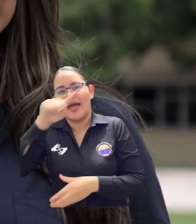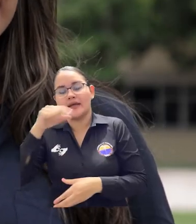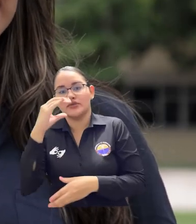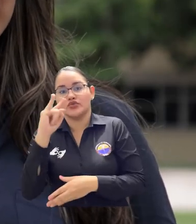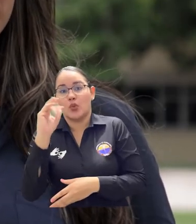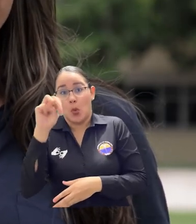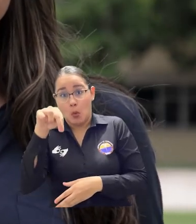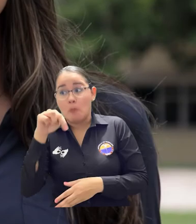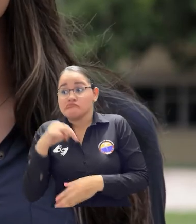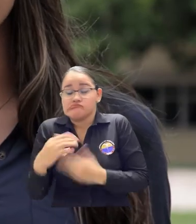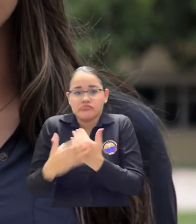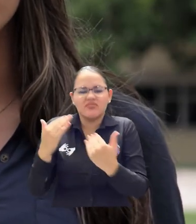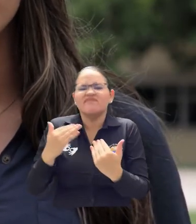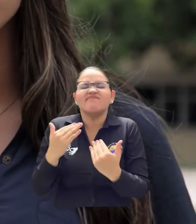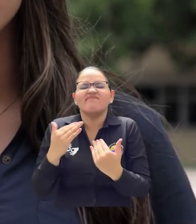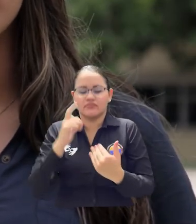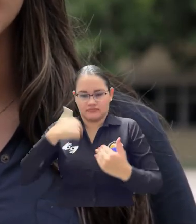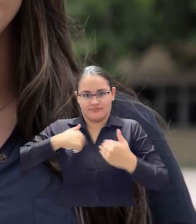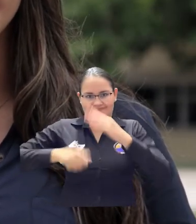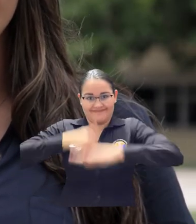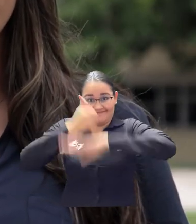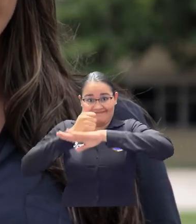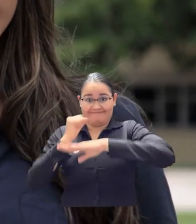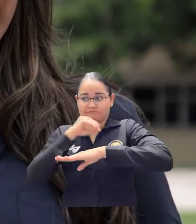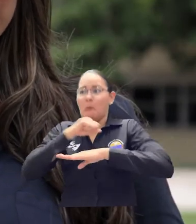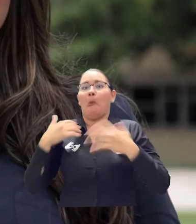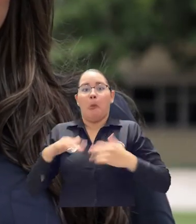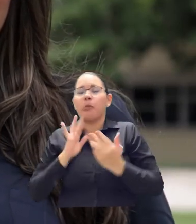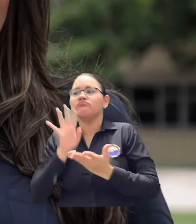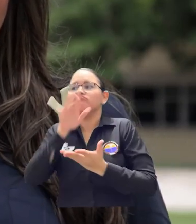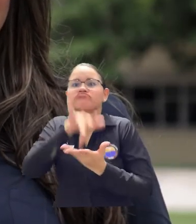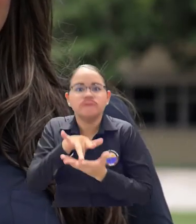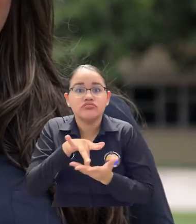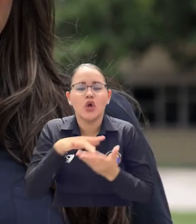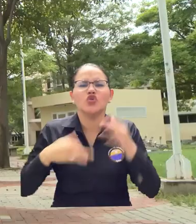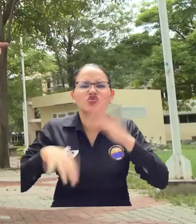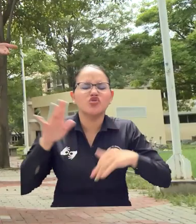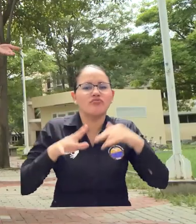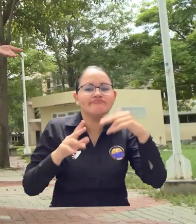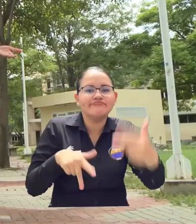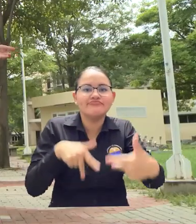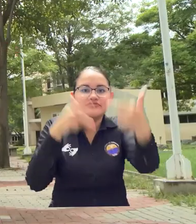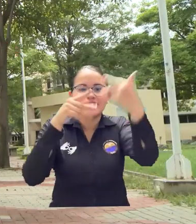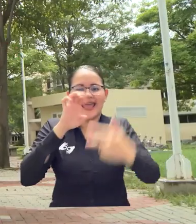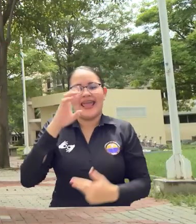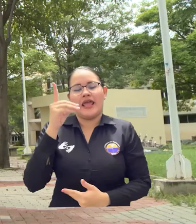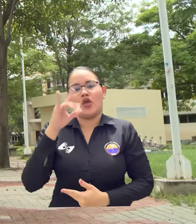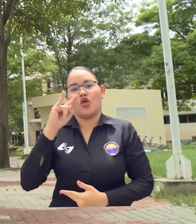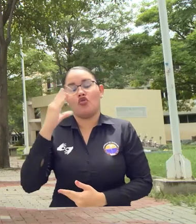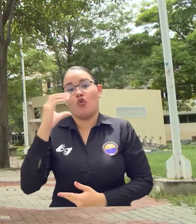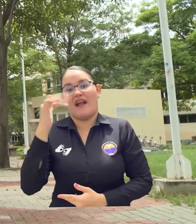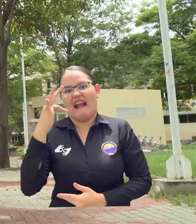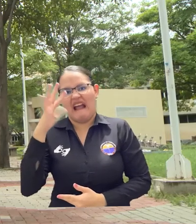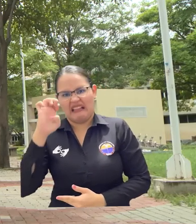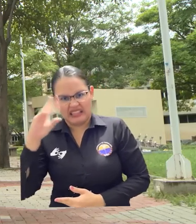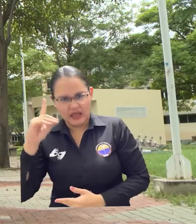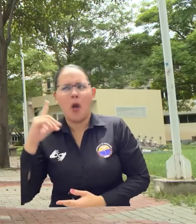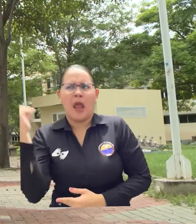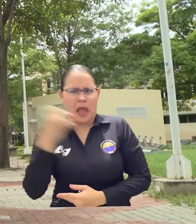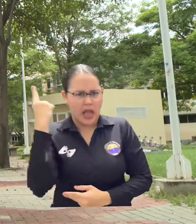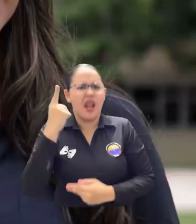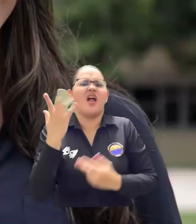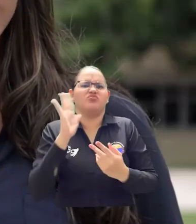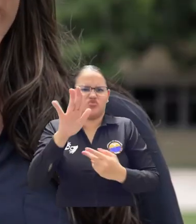Pablo Vera Salazar participó del panel nacional denominado Educate 2020, en el que compartió escenario con el viceministro de